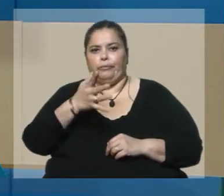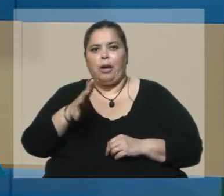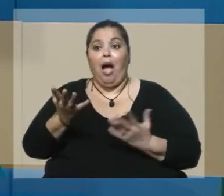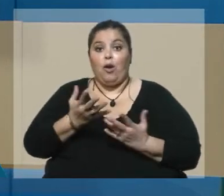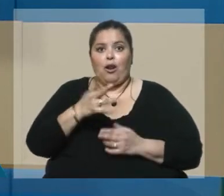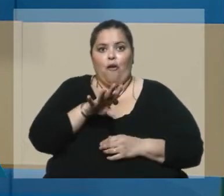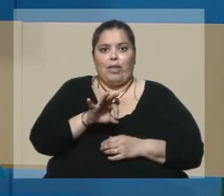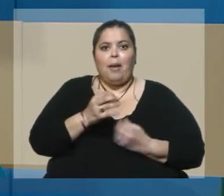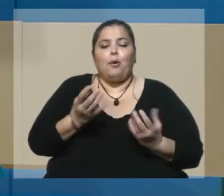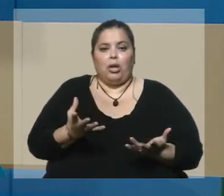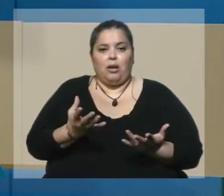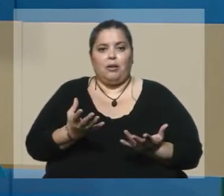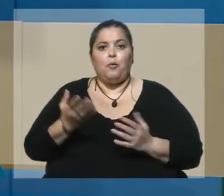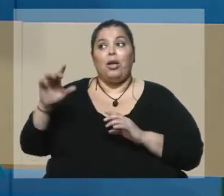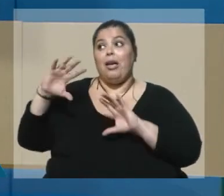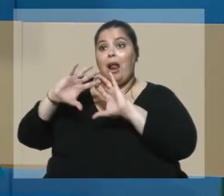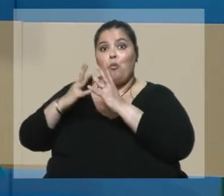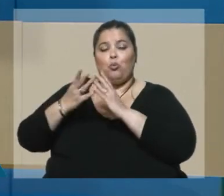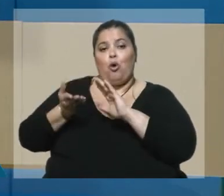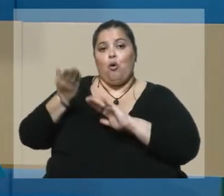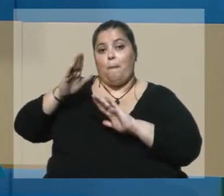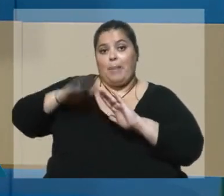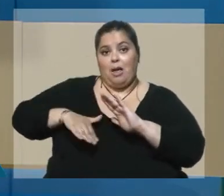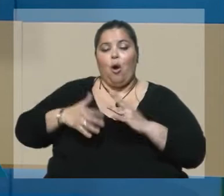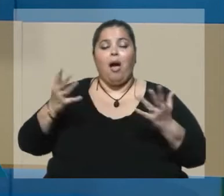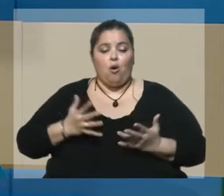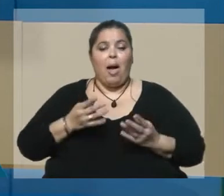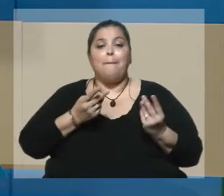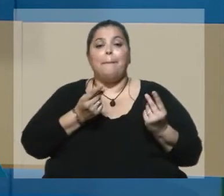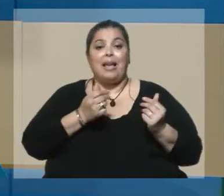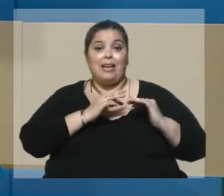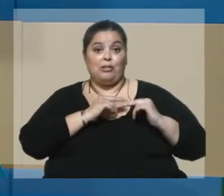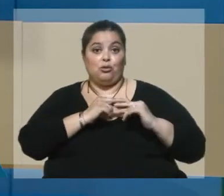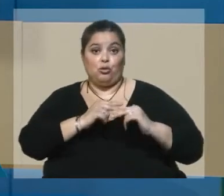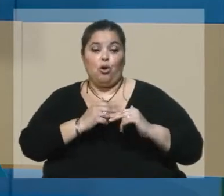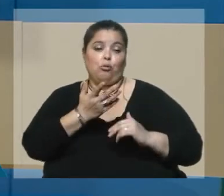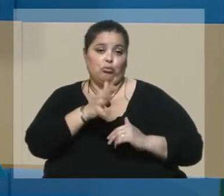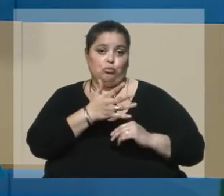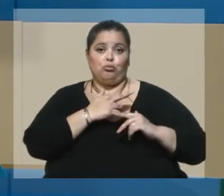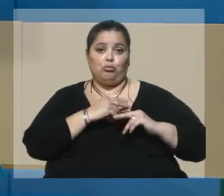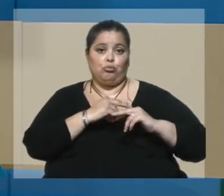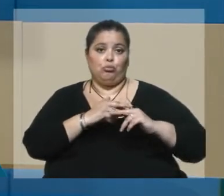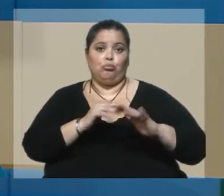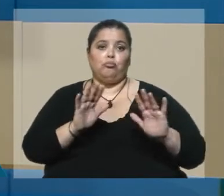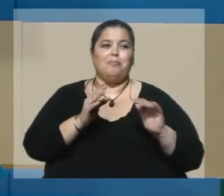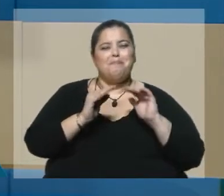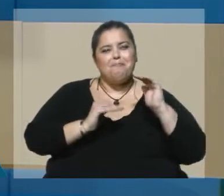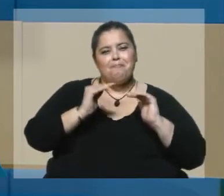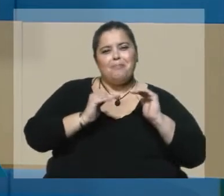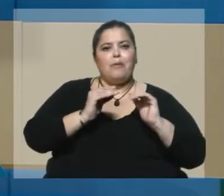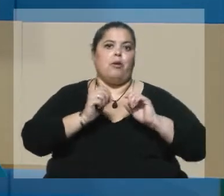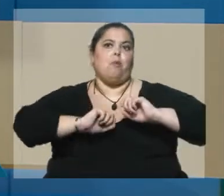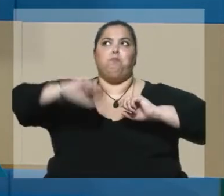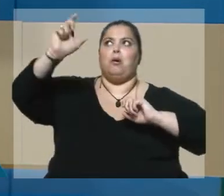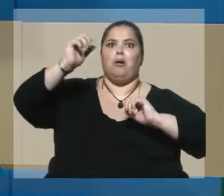a crecer menos en la medida en que estos precios se mantengan medianamente en estos niveles o